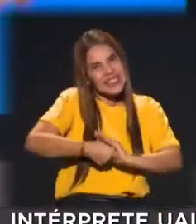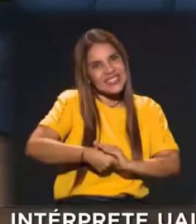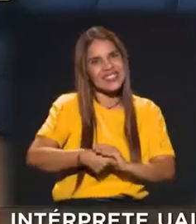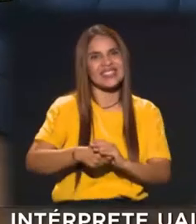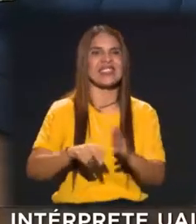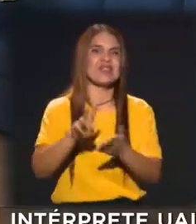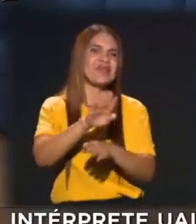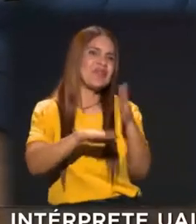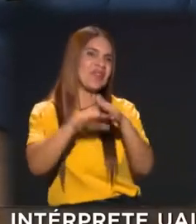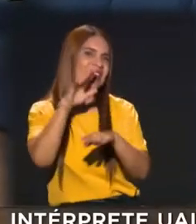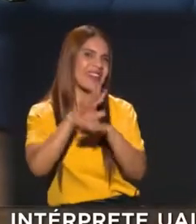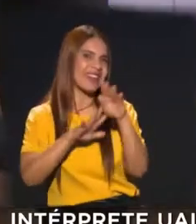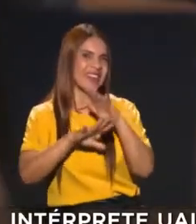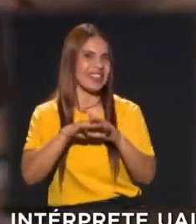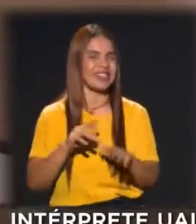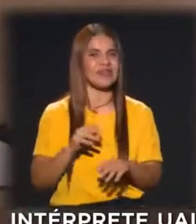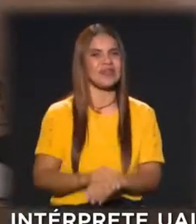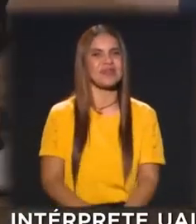Verduras. Bueno, sacudiendo un poquito ahí.